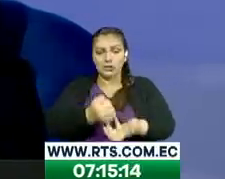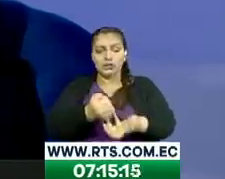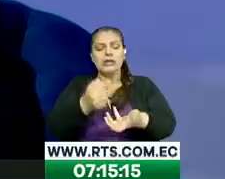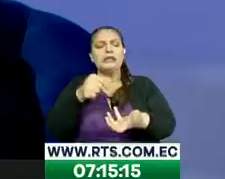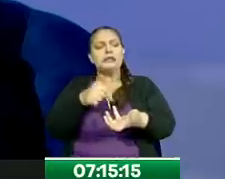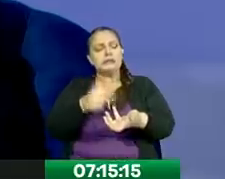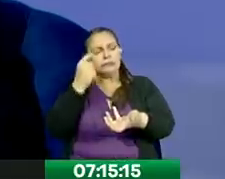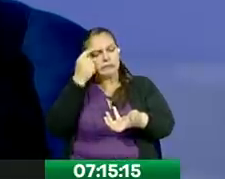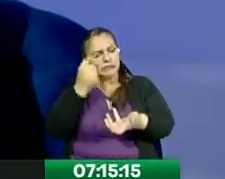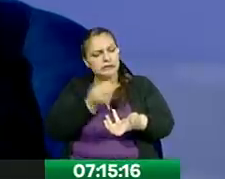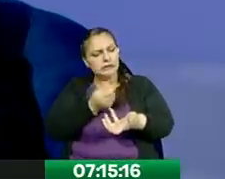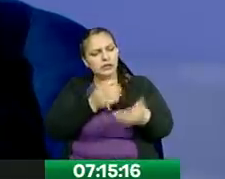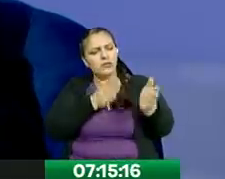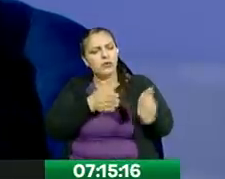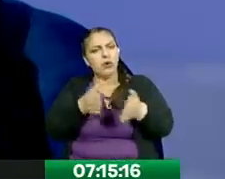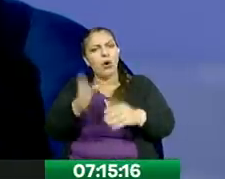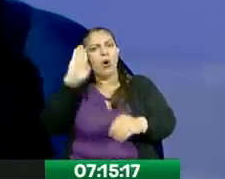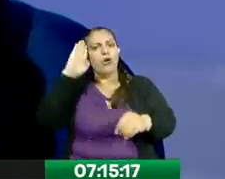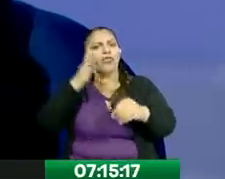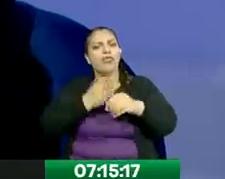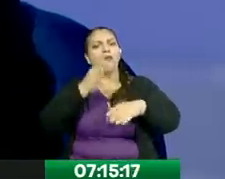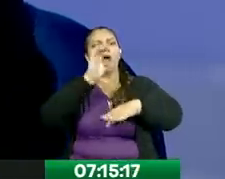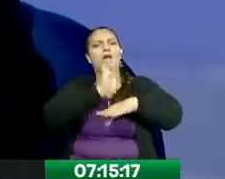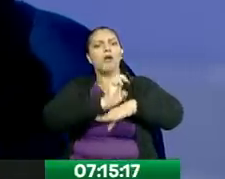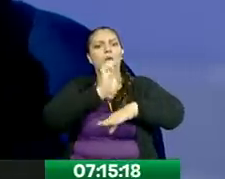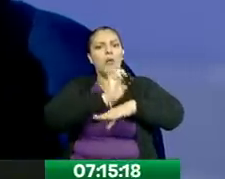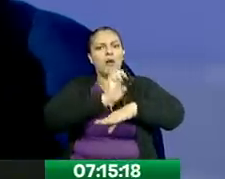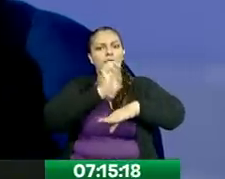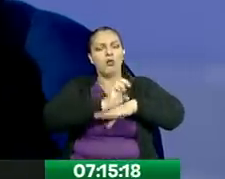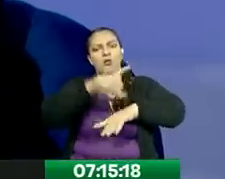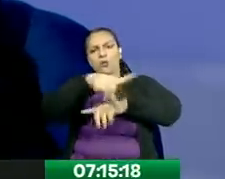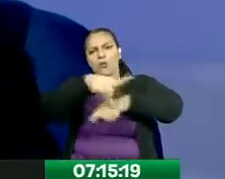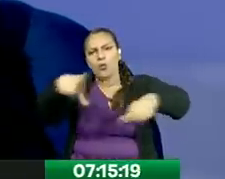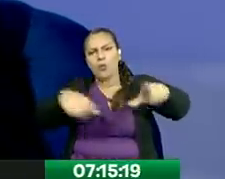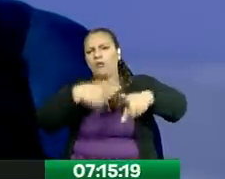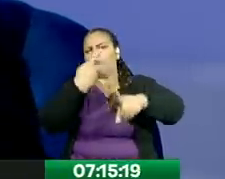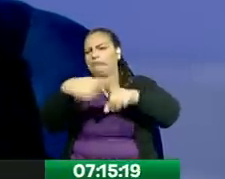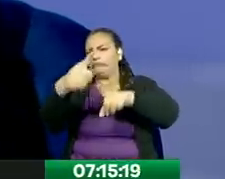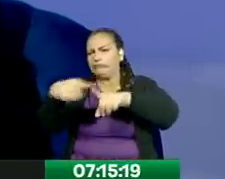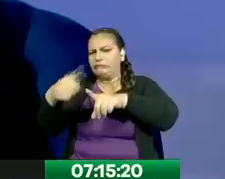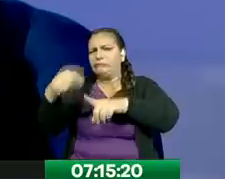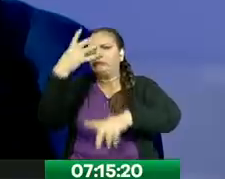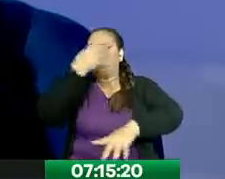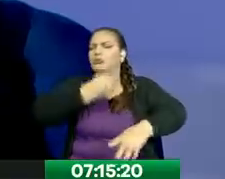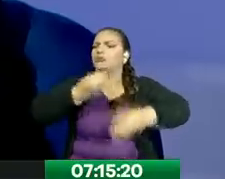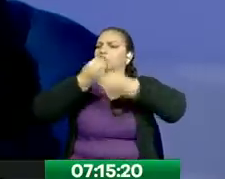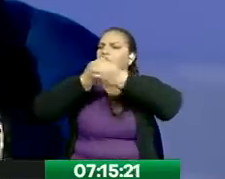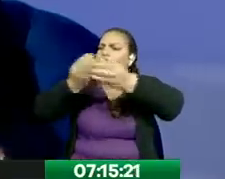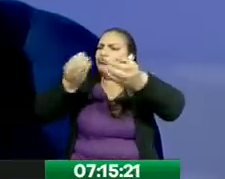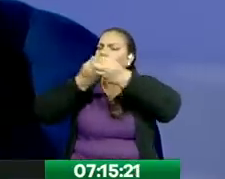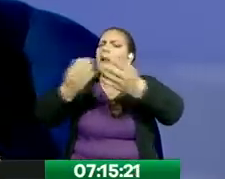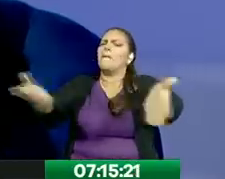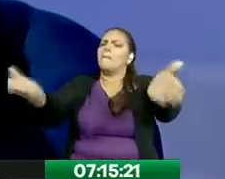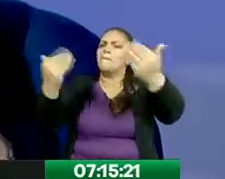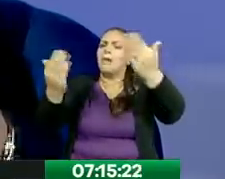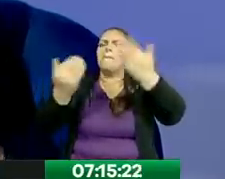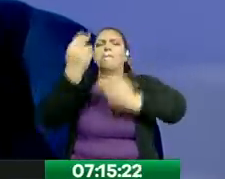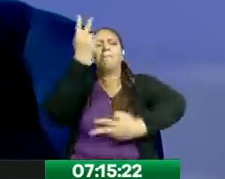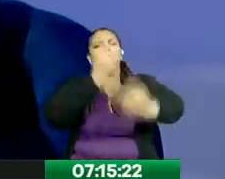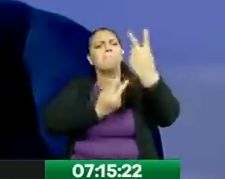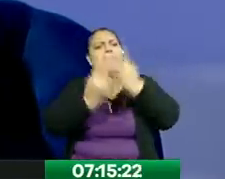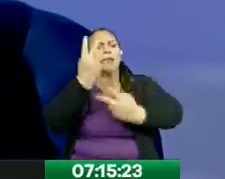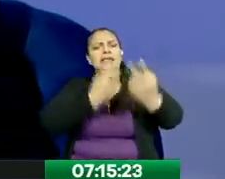hemos trabajado mucho en promoción y nos faltó un poquito a fincar dos más en la comercialización y allí están los proyectos para que el turista extranjero